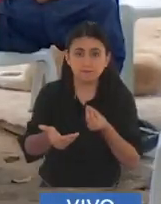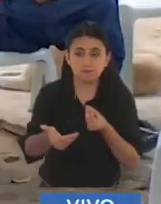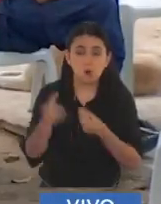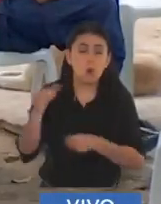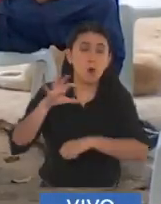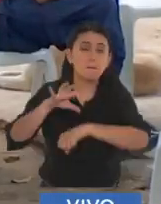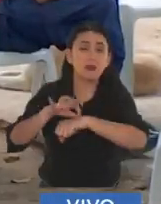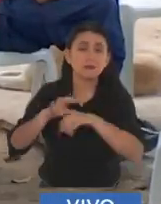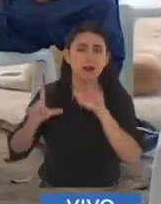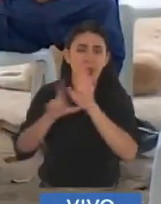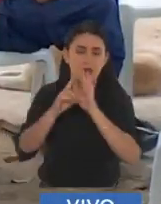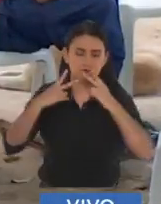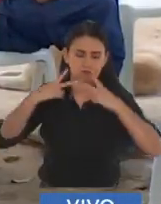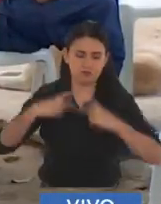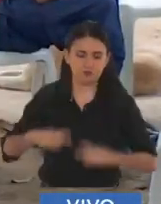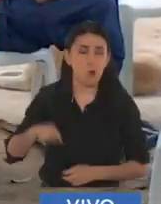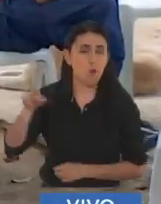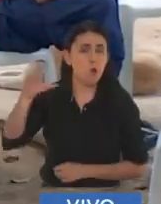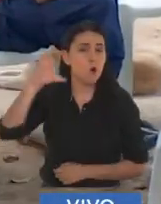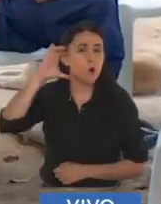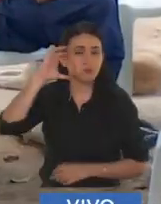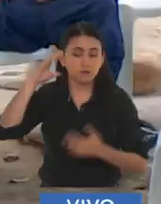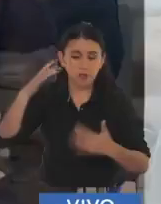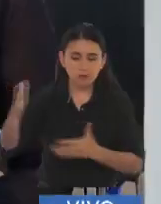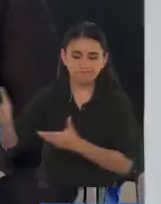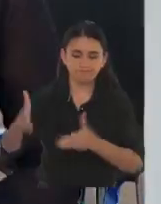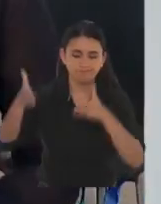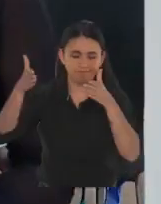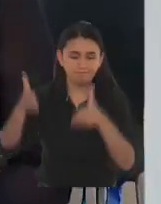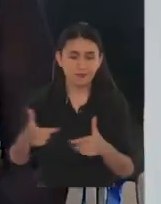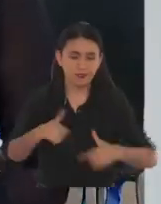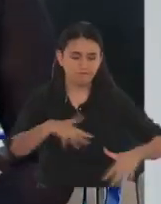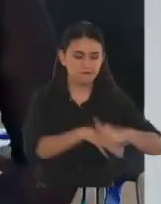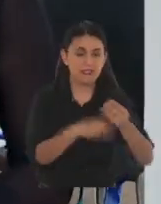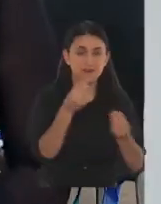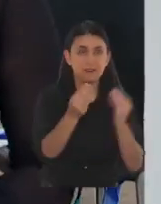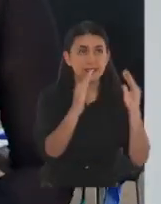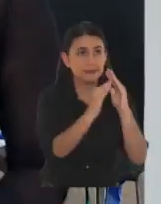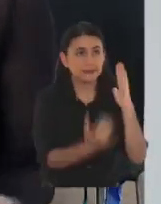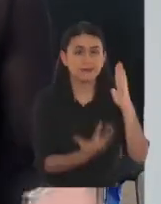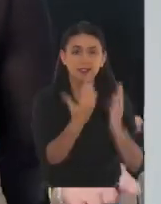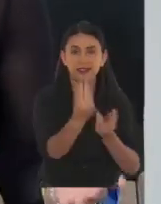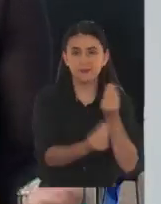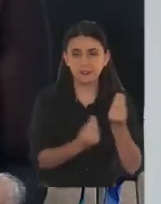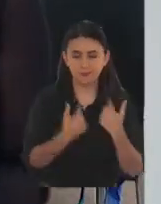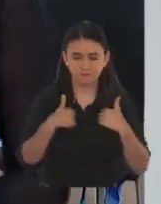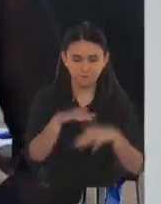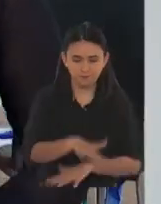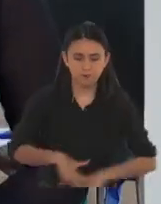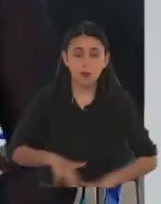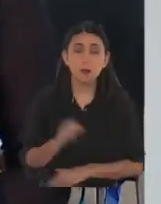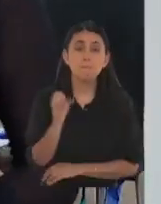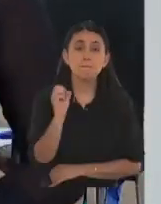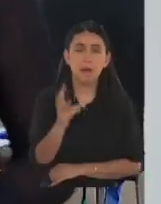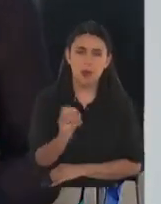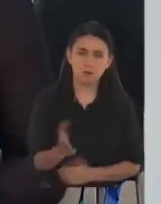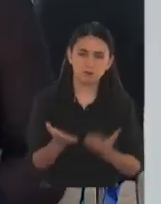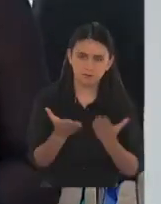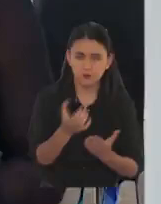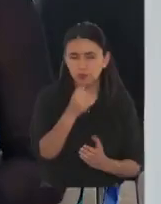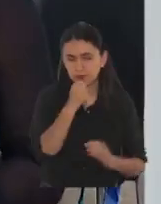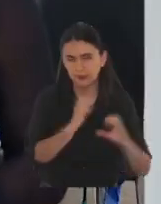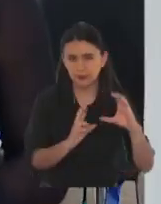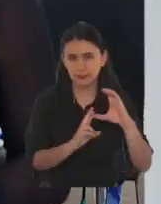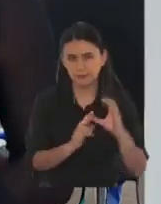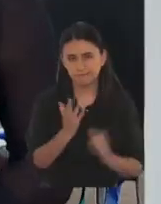medicina legal en su sede ubicada en la capital del Atlántico. Es por el momento la información. Desde Malambo, en el Atlántico, continúa usted, Rosy, con más noticias